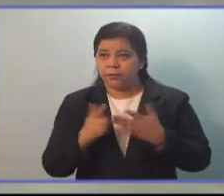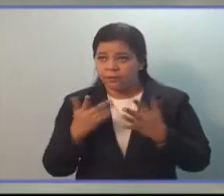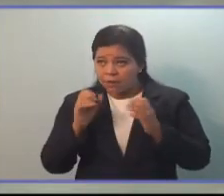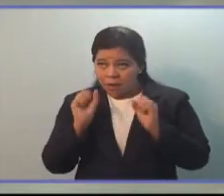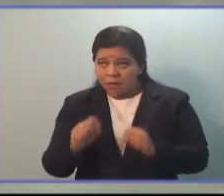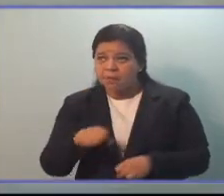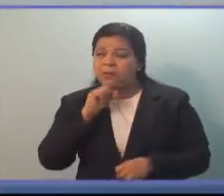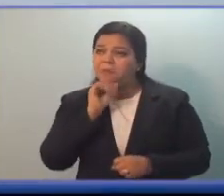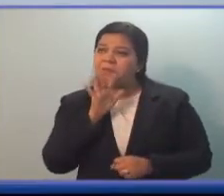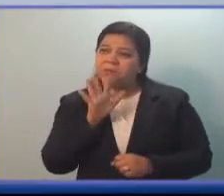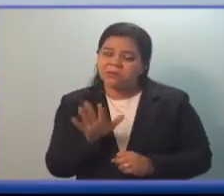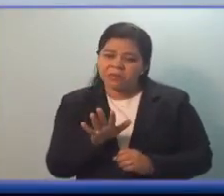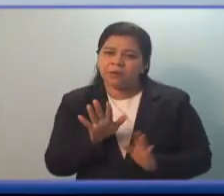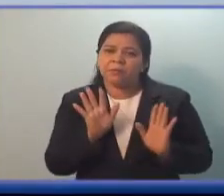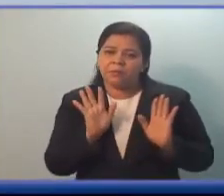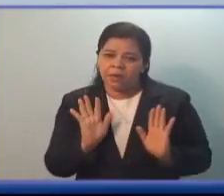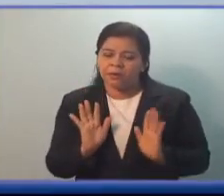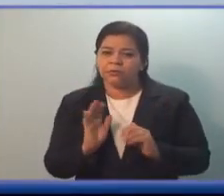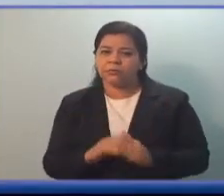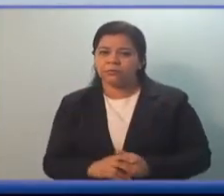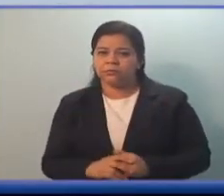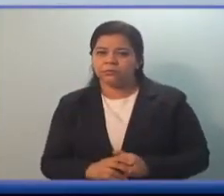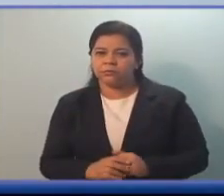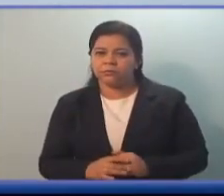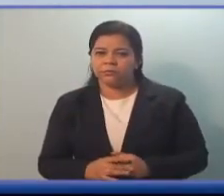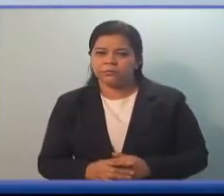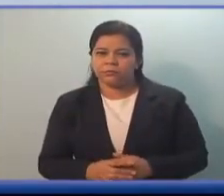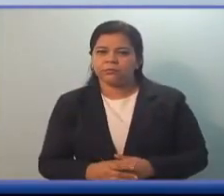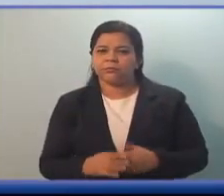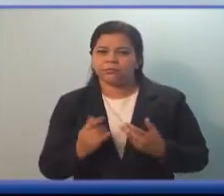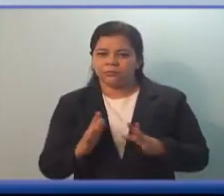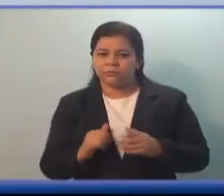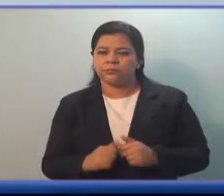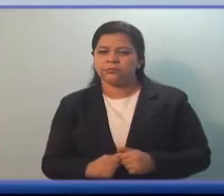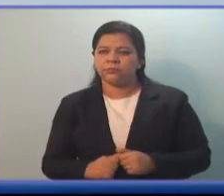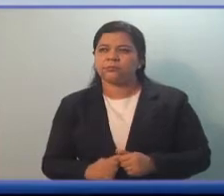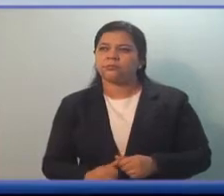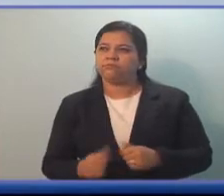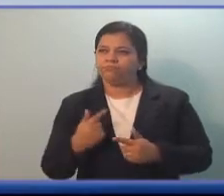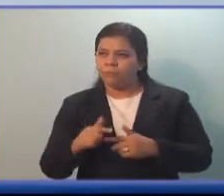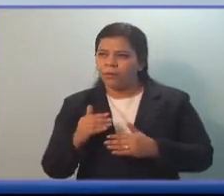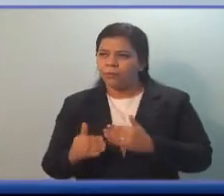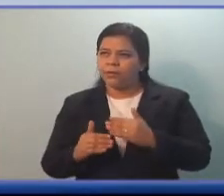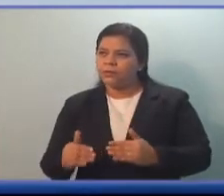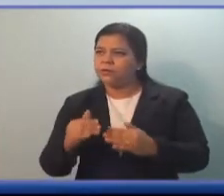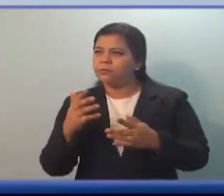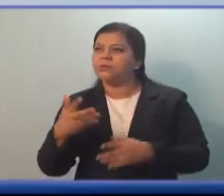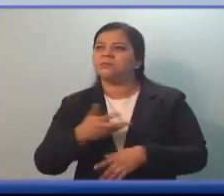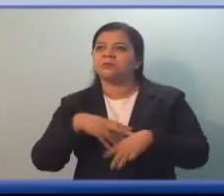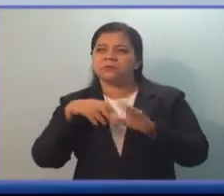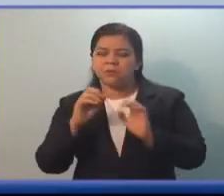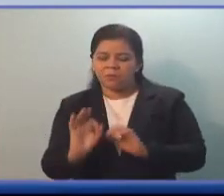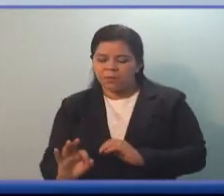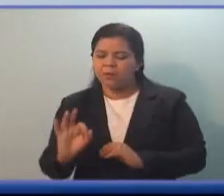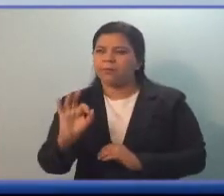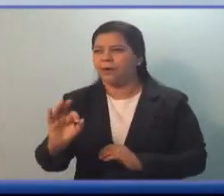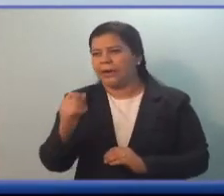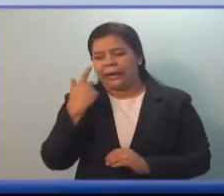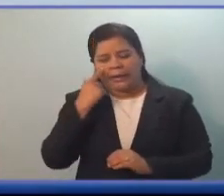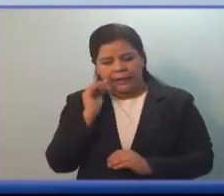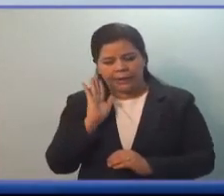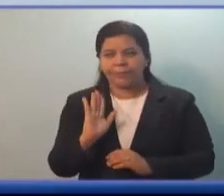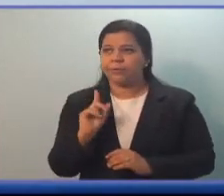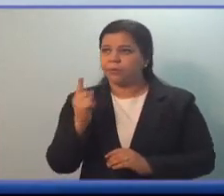señalar. Ahora bien, ¿qué aspecto realmente considero yo que debe mejorar? En primer lugar, creo